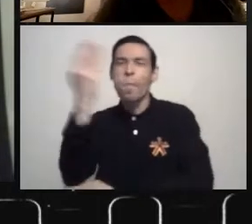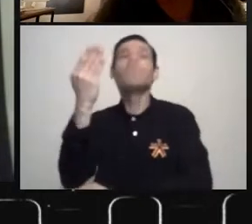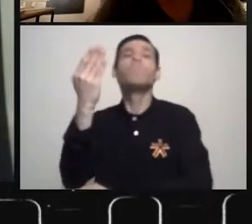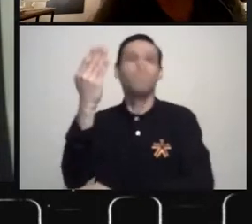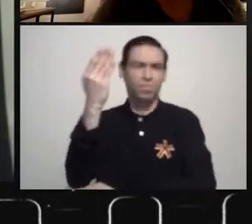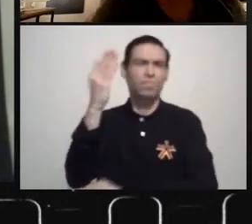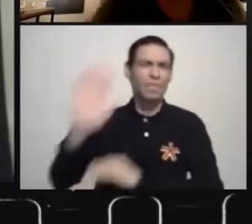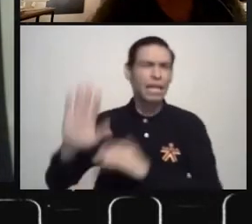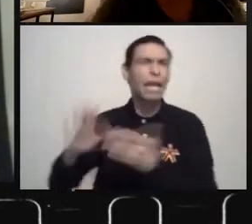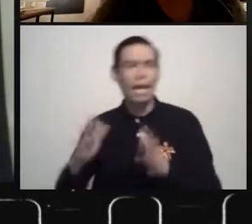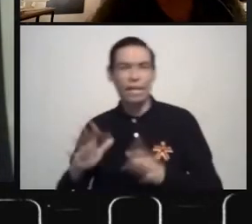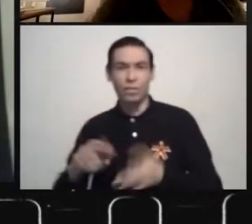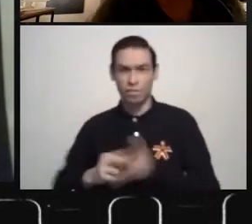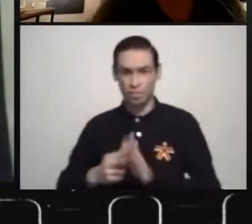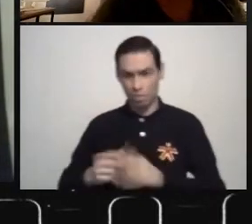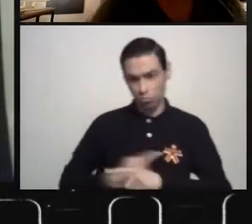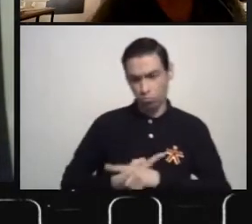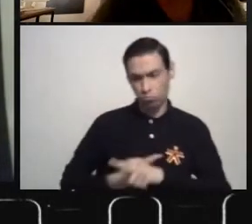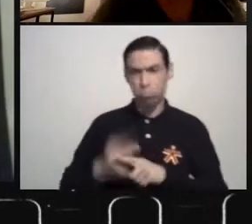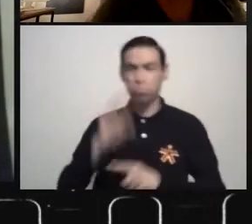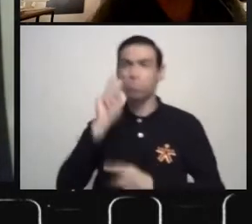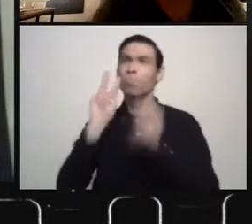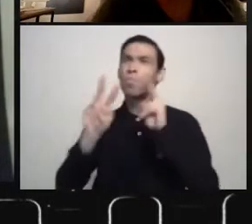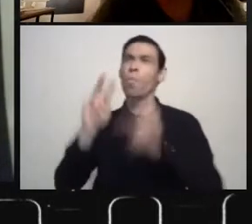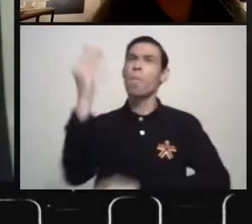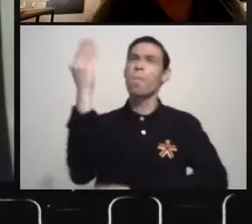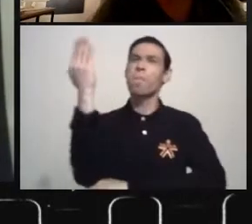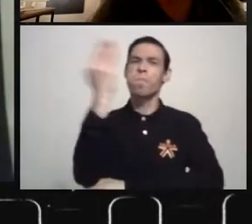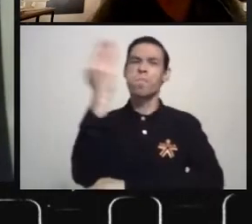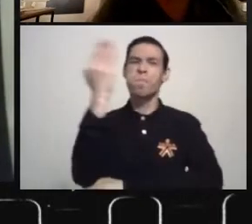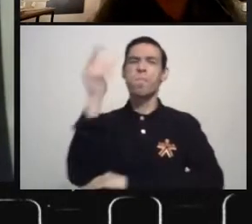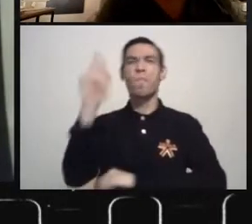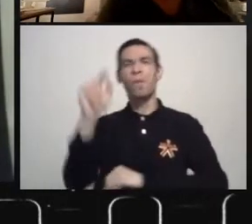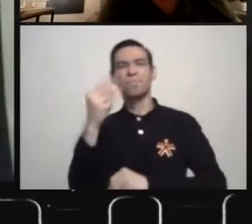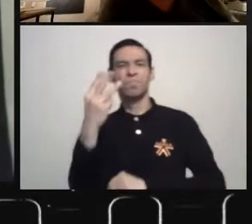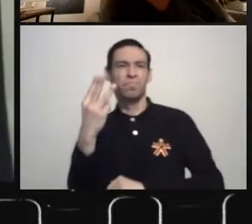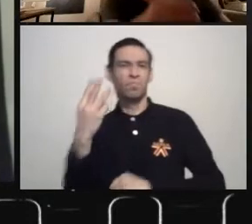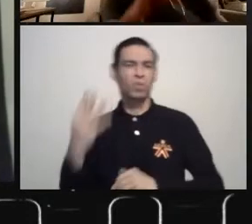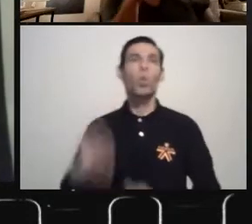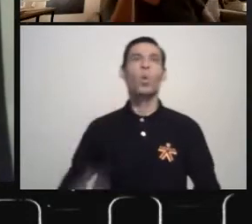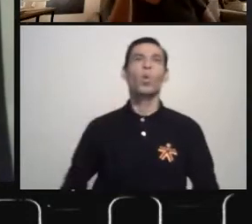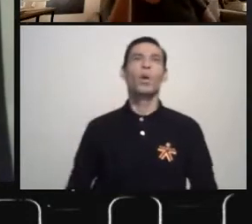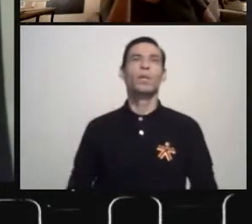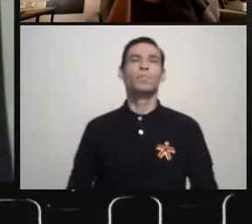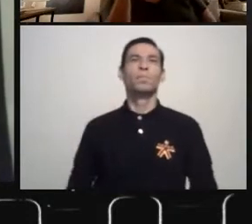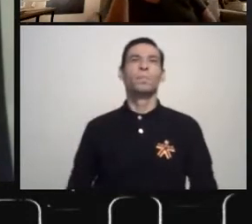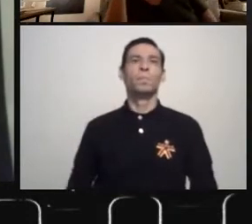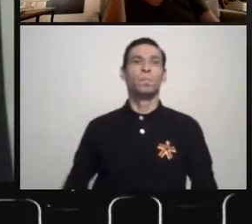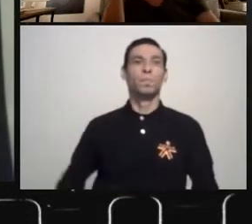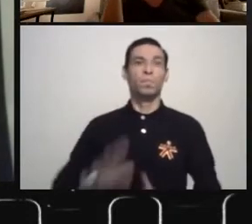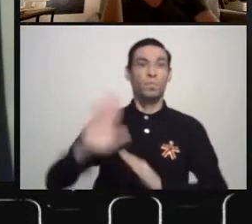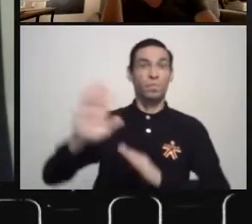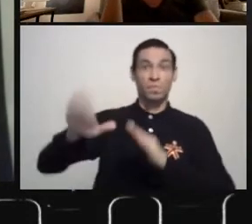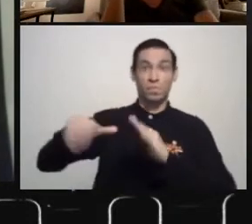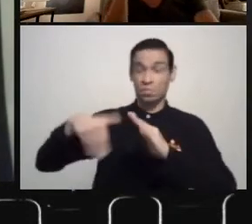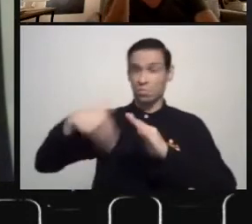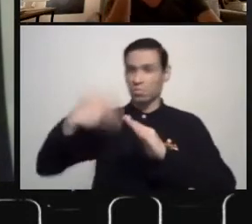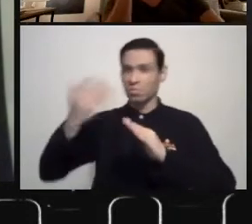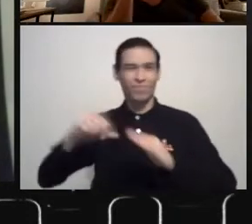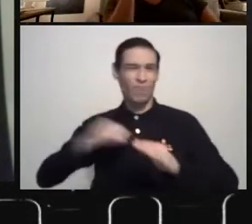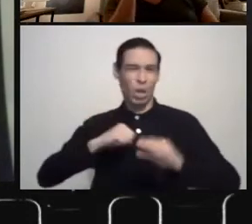por semana. Y luego con la llegada del cable, pues en ese entonces no existían las plataformas, sino el cablevisión, pues